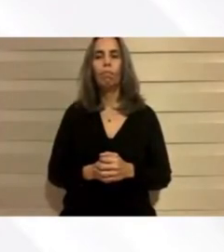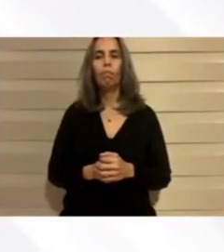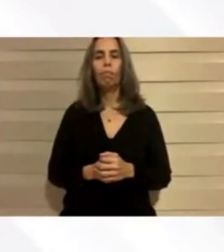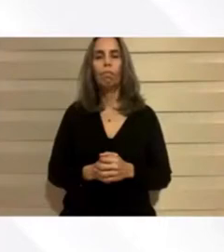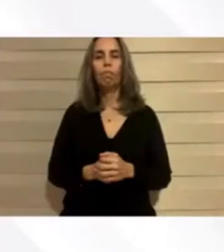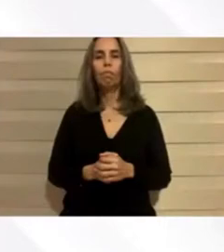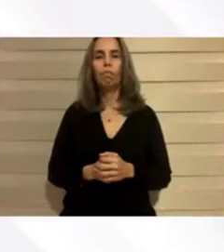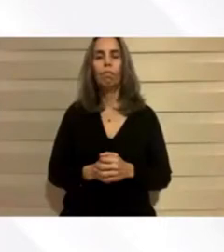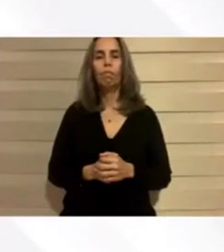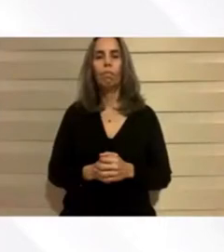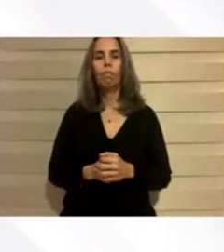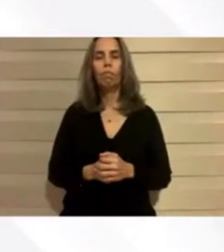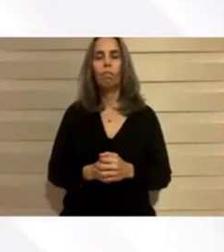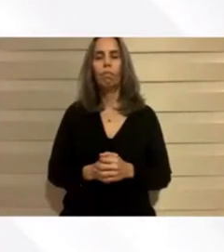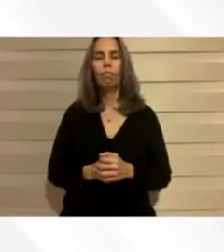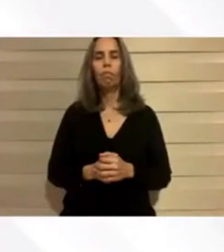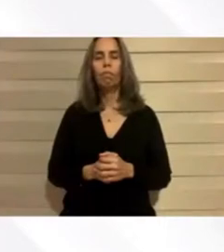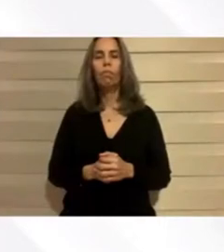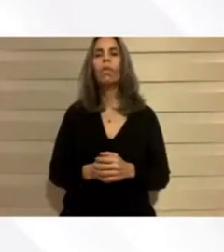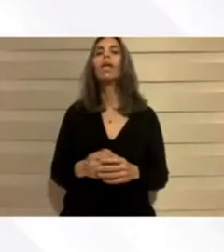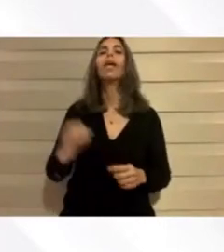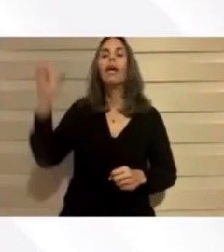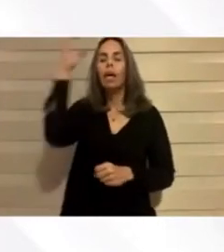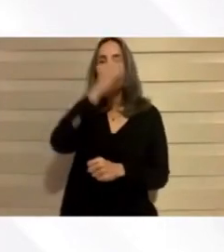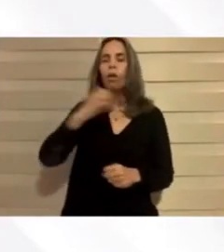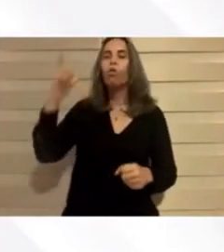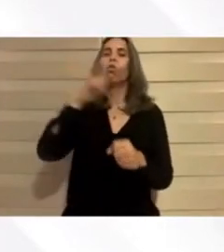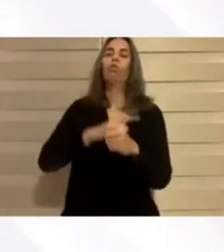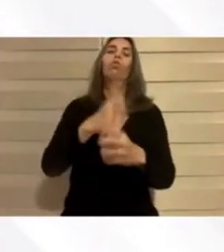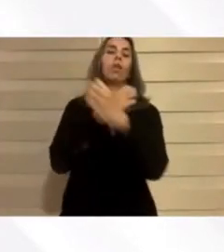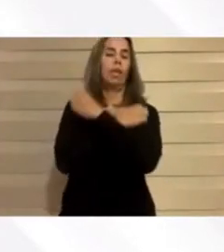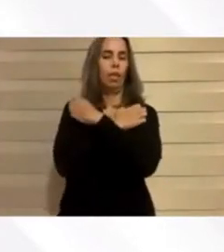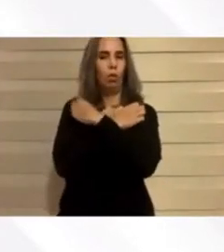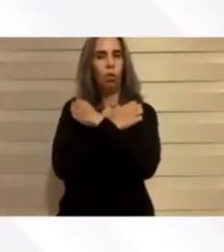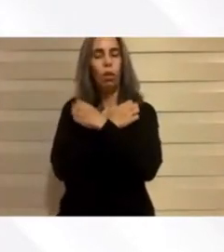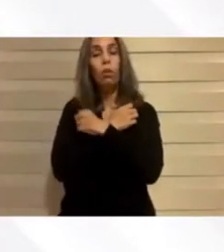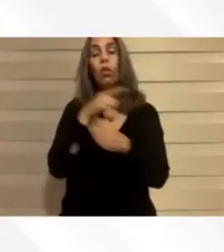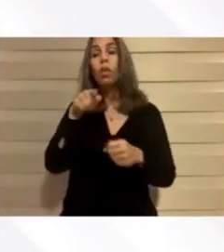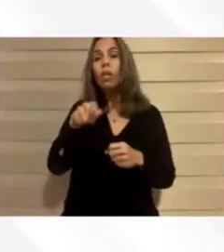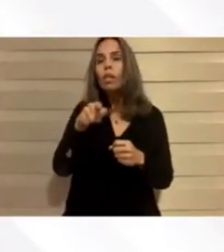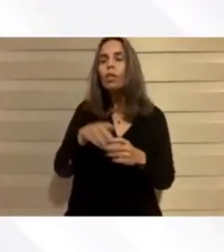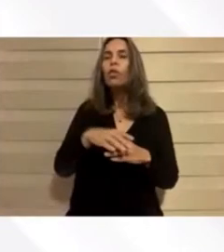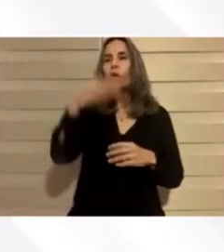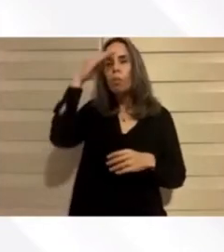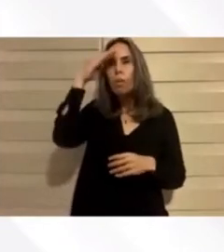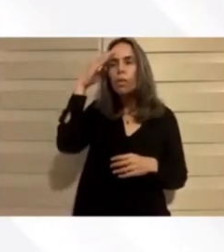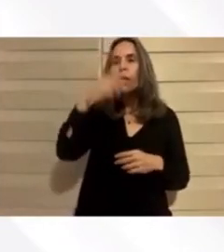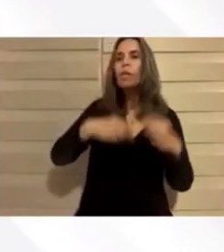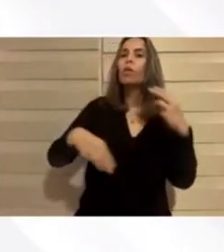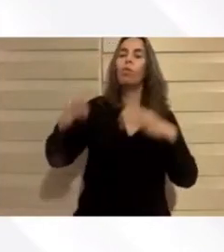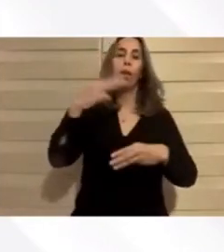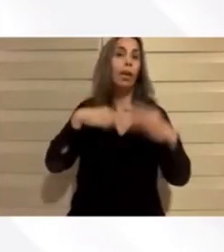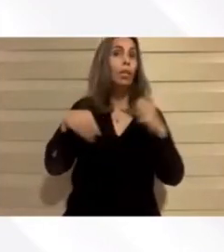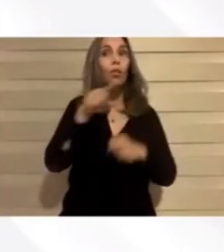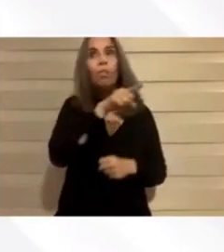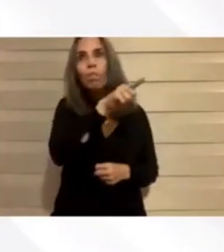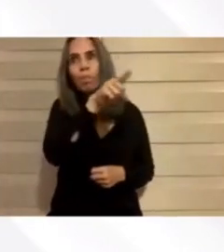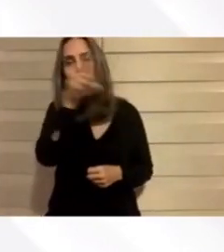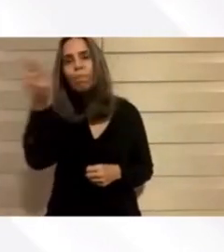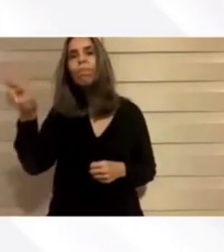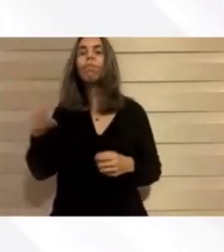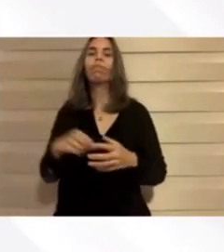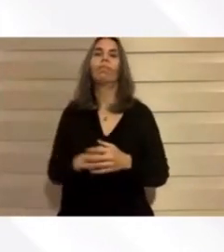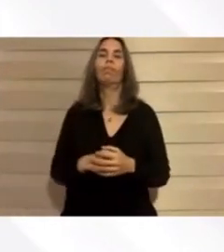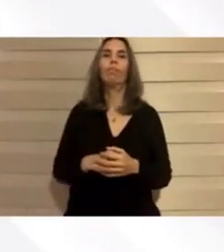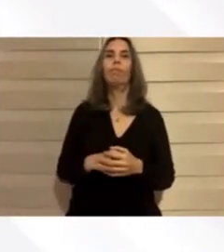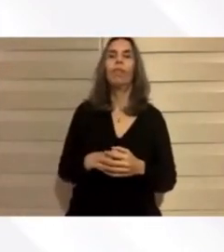Este foro, Arte, Cultura y Educación, es un foro pensado para todos ustedes. Nos da mucho gusto observar en las transmisiones